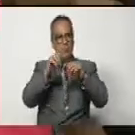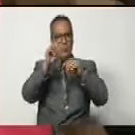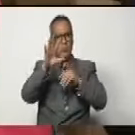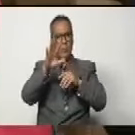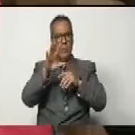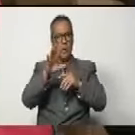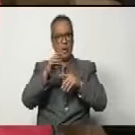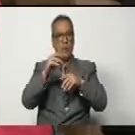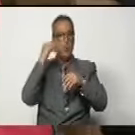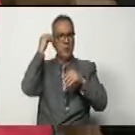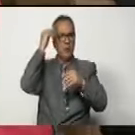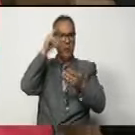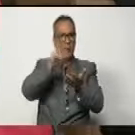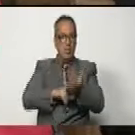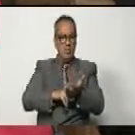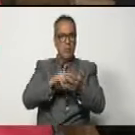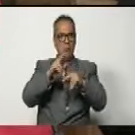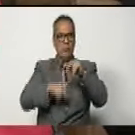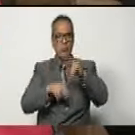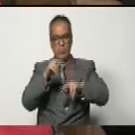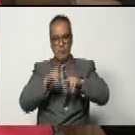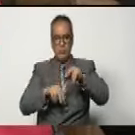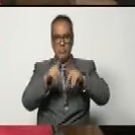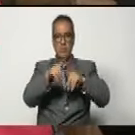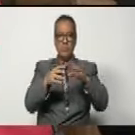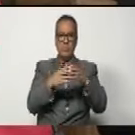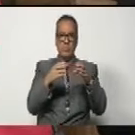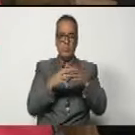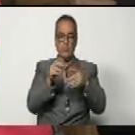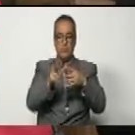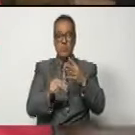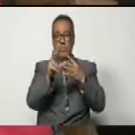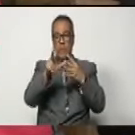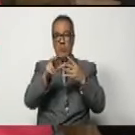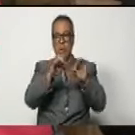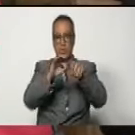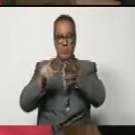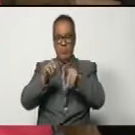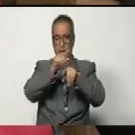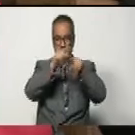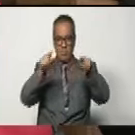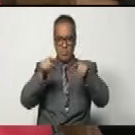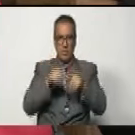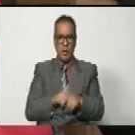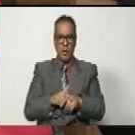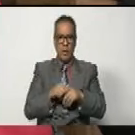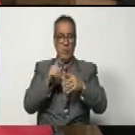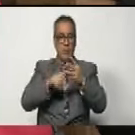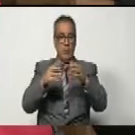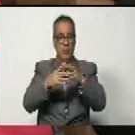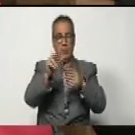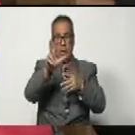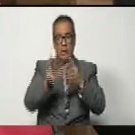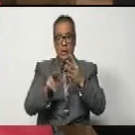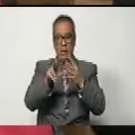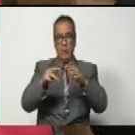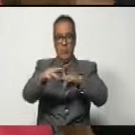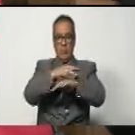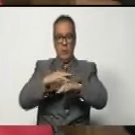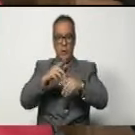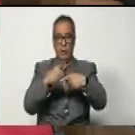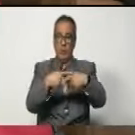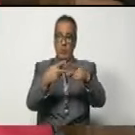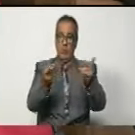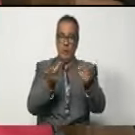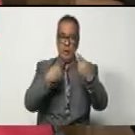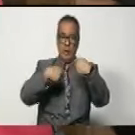185º. Se sugiere aprobar la creación y denominación de la sección tercera, quedando redactada de la siguiente manera: sección tercera del Ministerio Público,